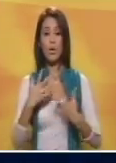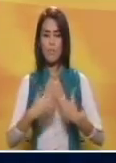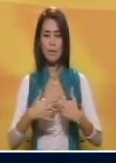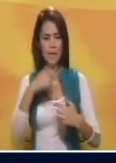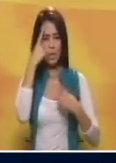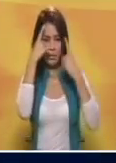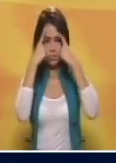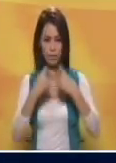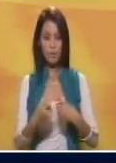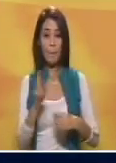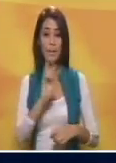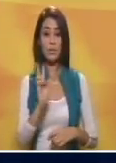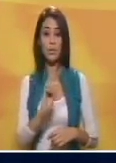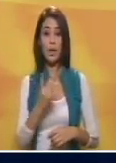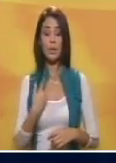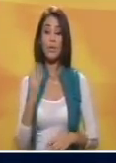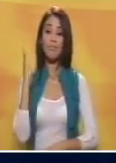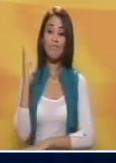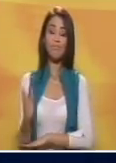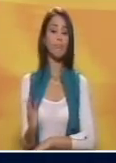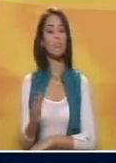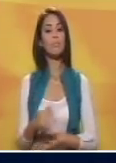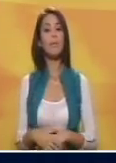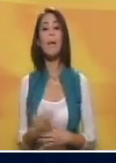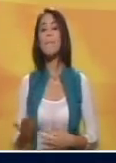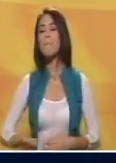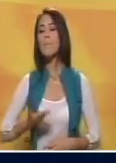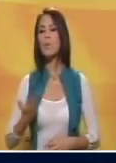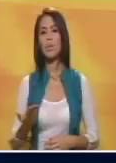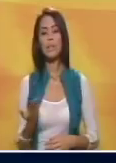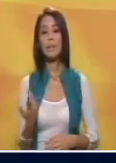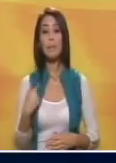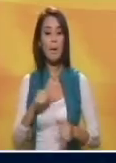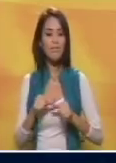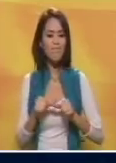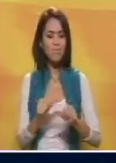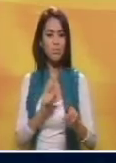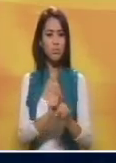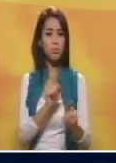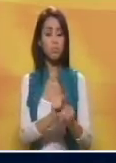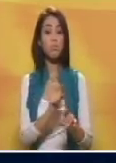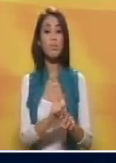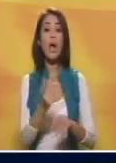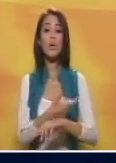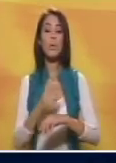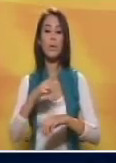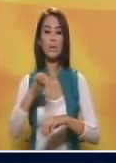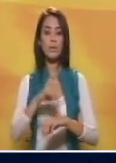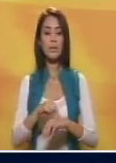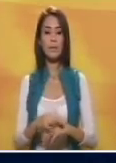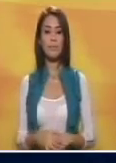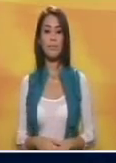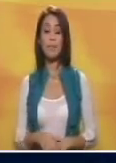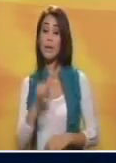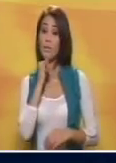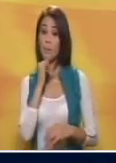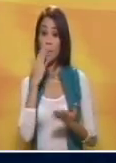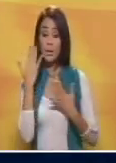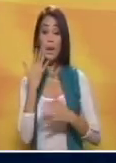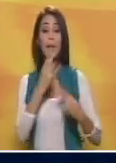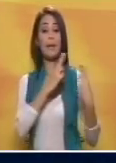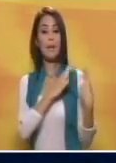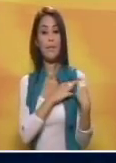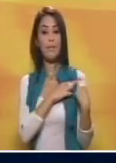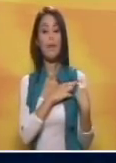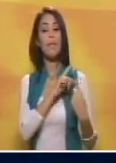venezolanos. Señaló que las penalizaciones han jugado un papel importante para presionar al gobierno nacional. Ante estas palabras, la jefa del